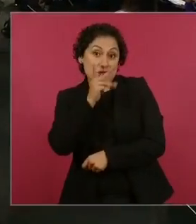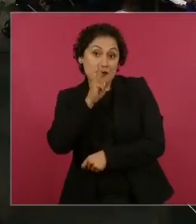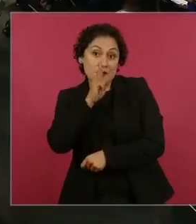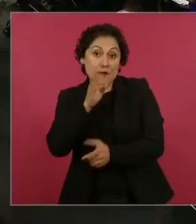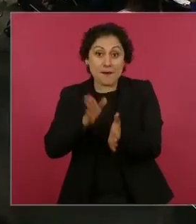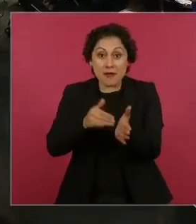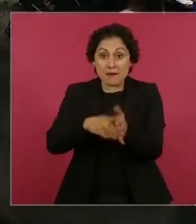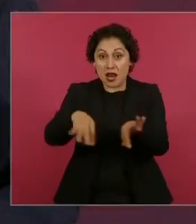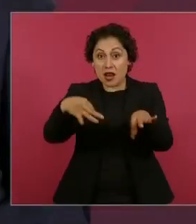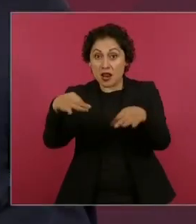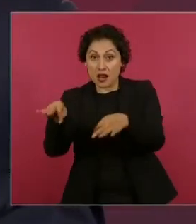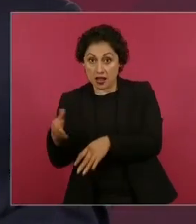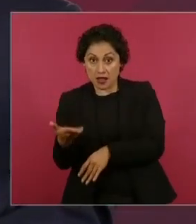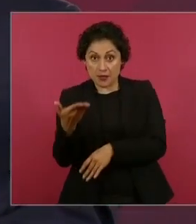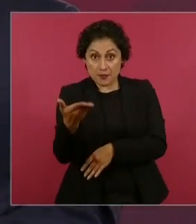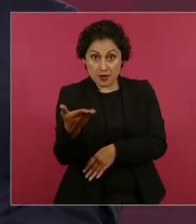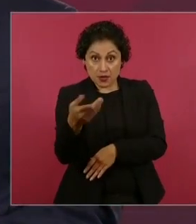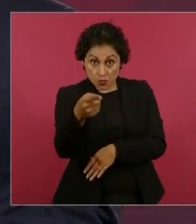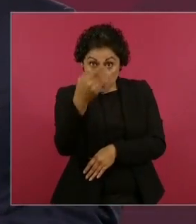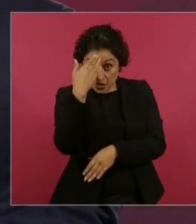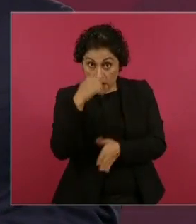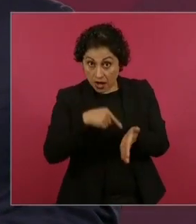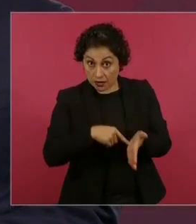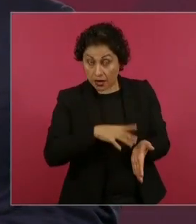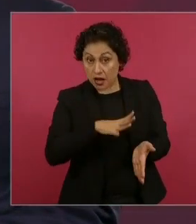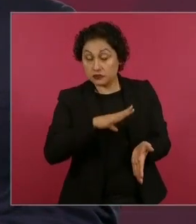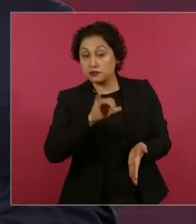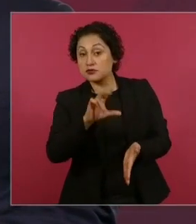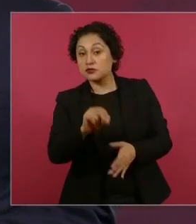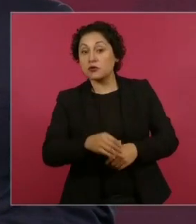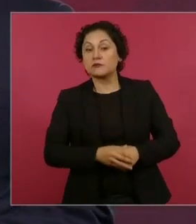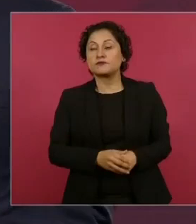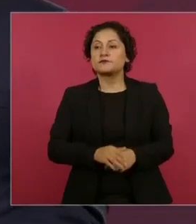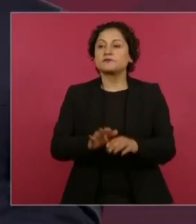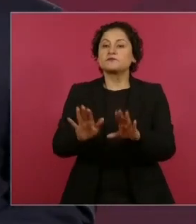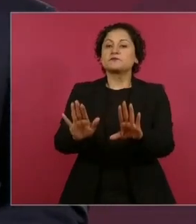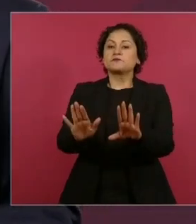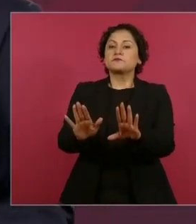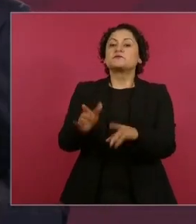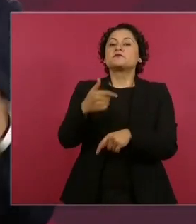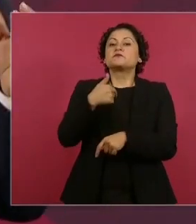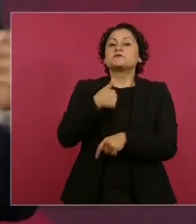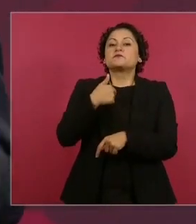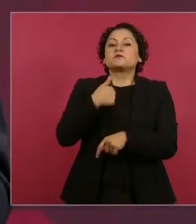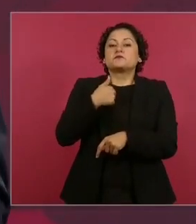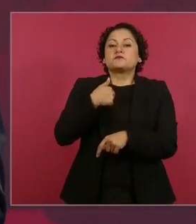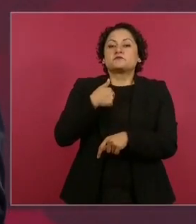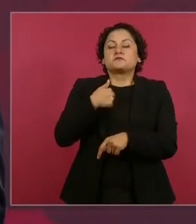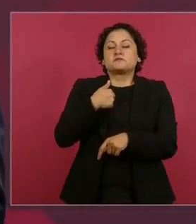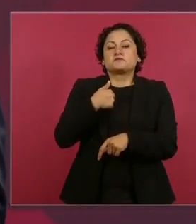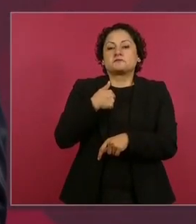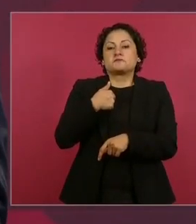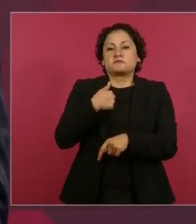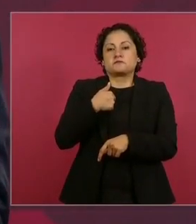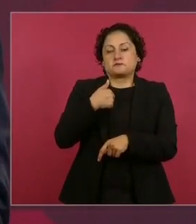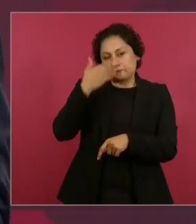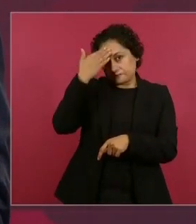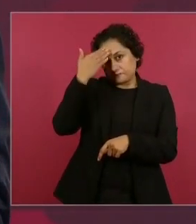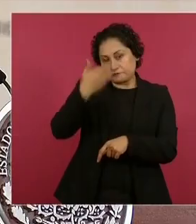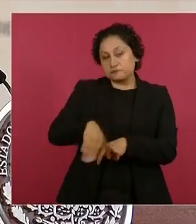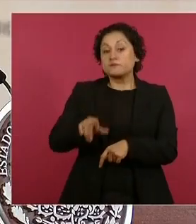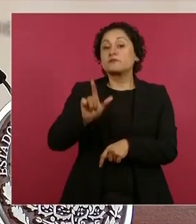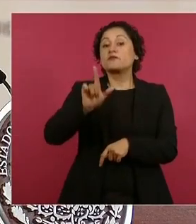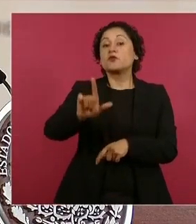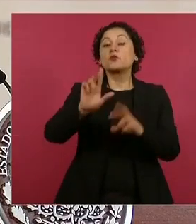Vamos a tener una reunión el lunes, yo no voy a participar porque tengo otras actividades,